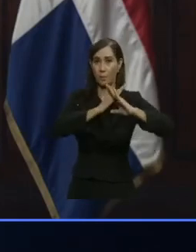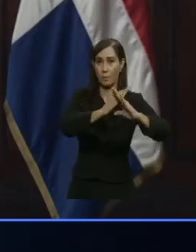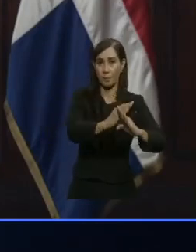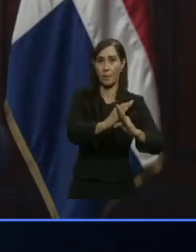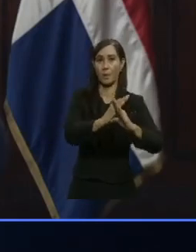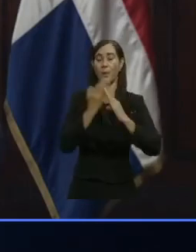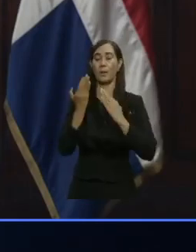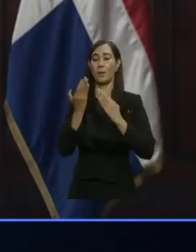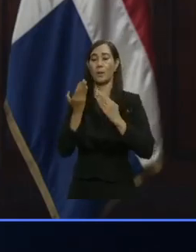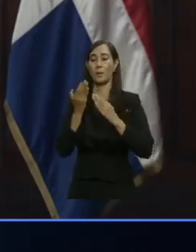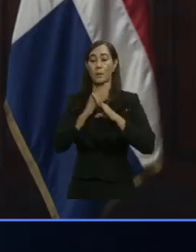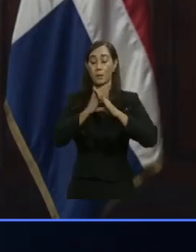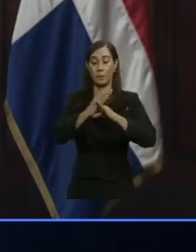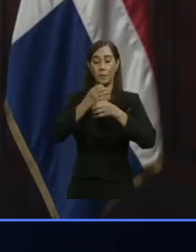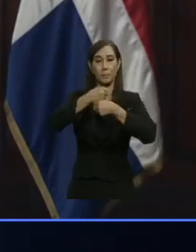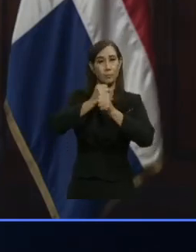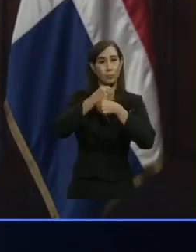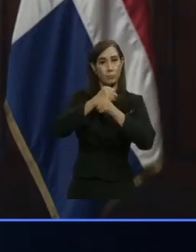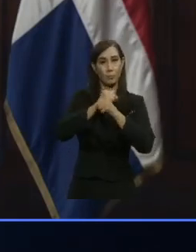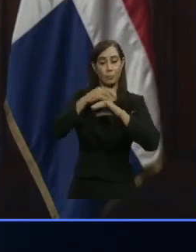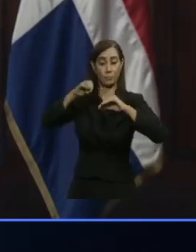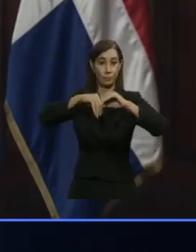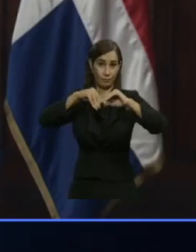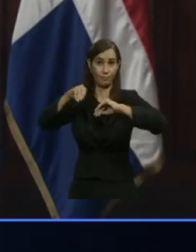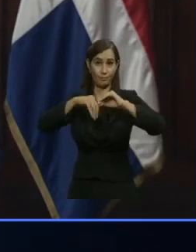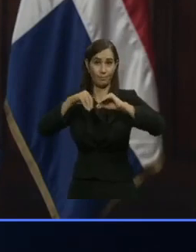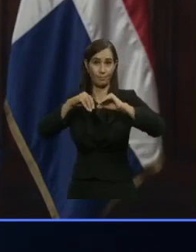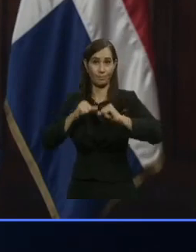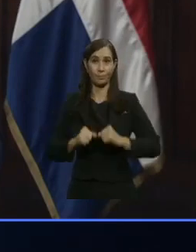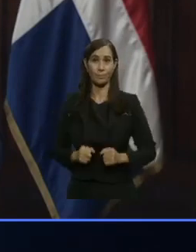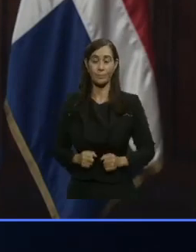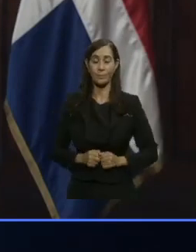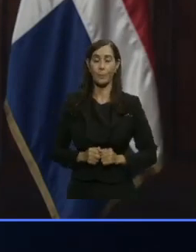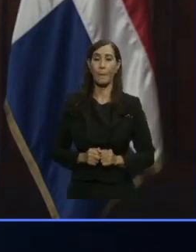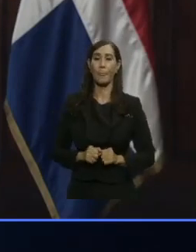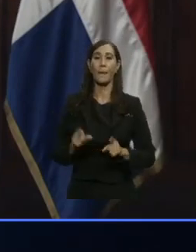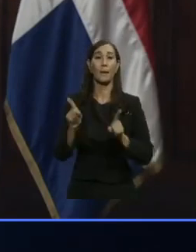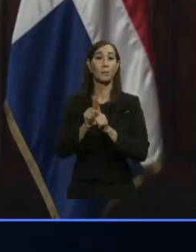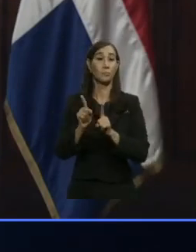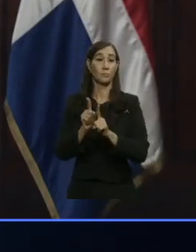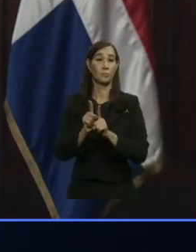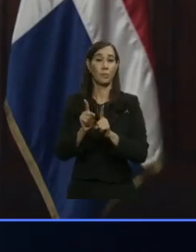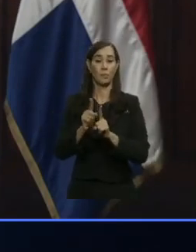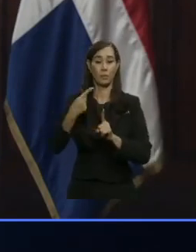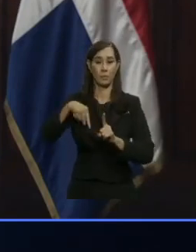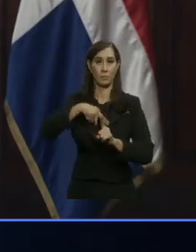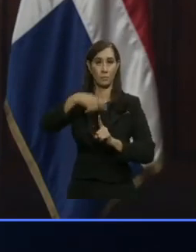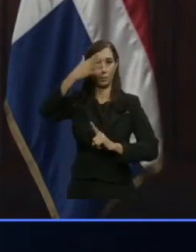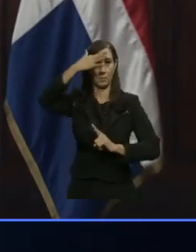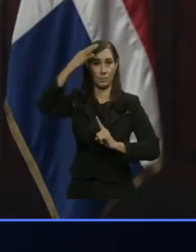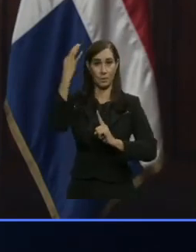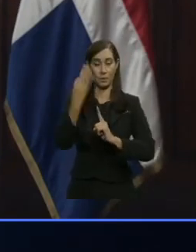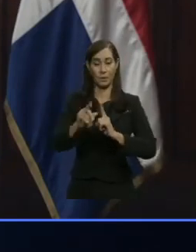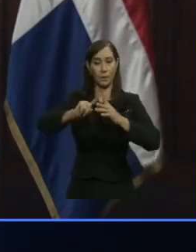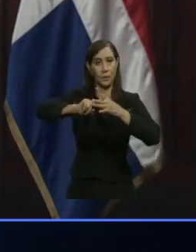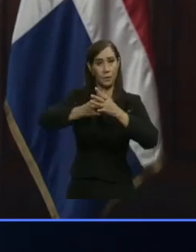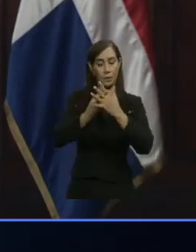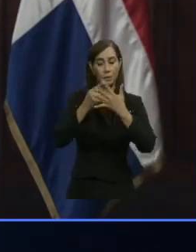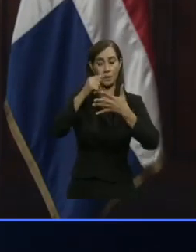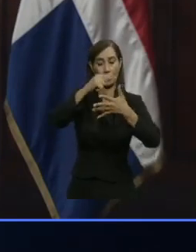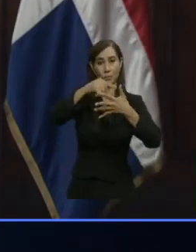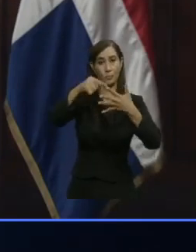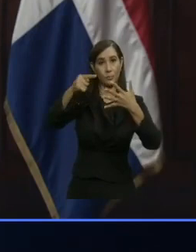porque lo que hizo presidente ahora con lo combustible fue congelar los de frenarlos y vamos a lo que vamos a hacer un